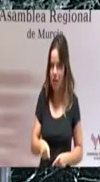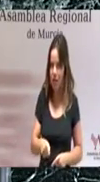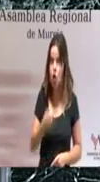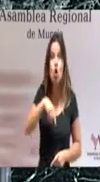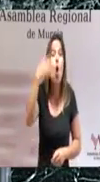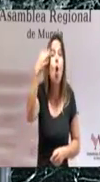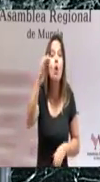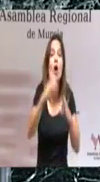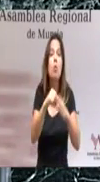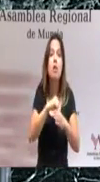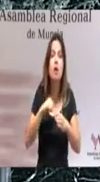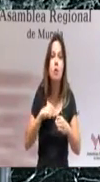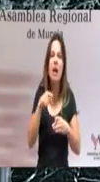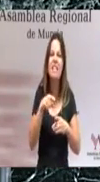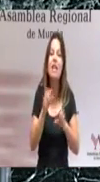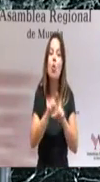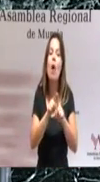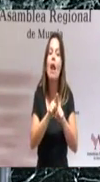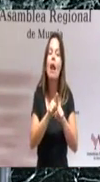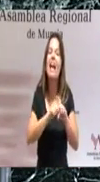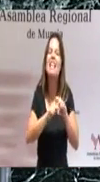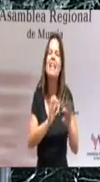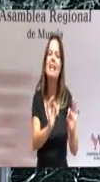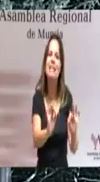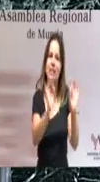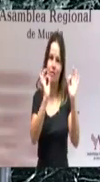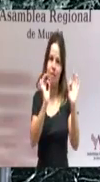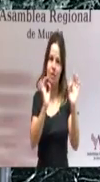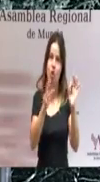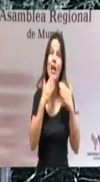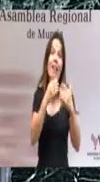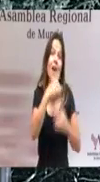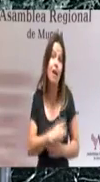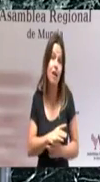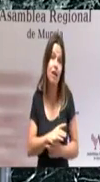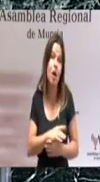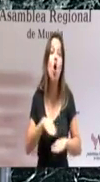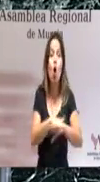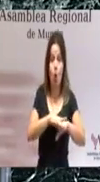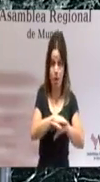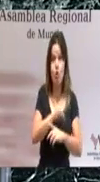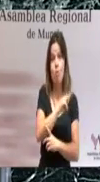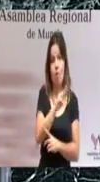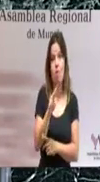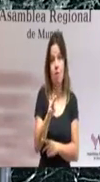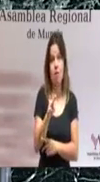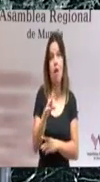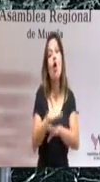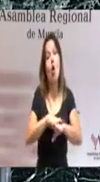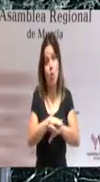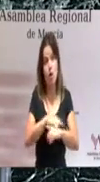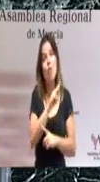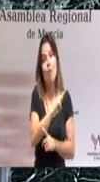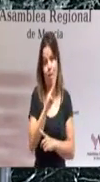Somos la única comunidad autónoma con esta particularidad. ¿Y eso a quién es gracias? Al Gobierno del Partido Popular, al Gobierno del